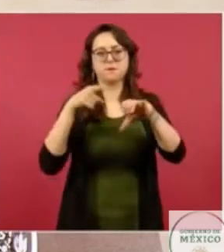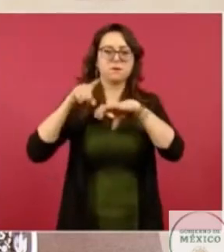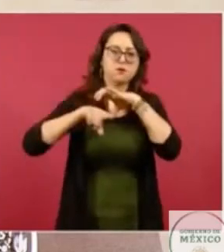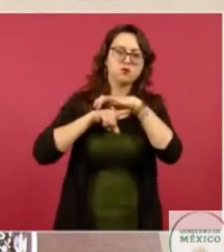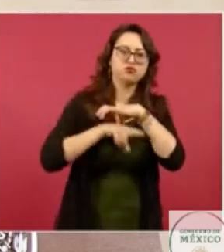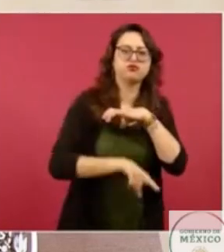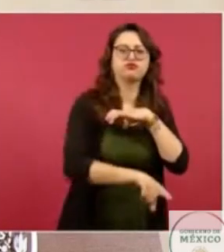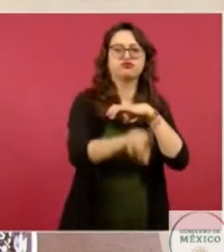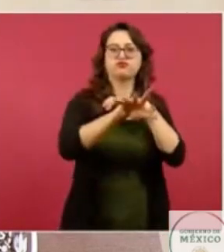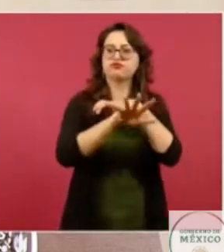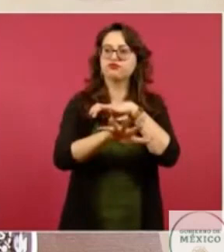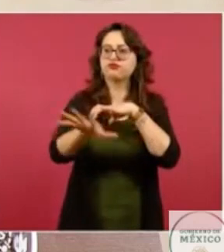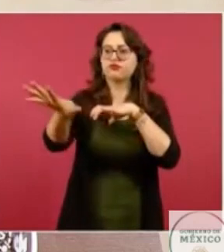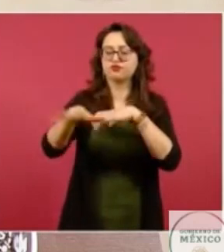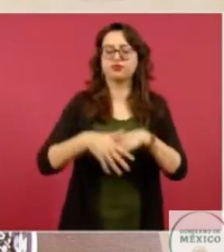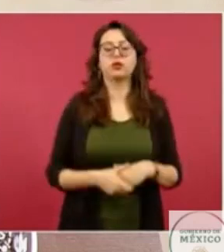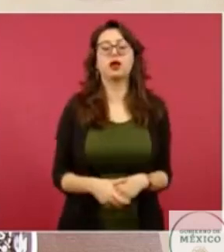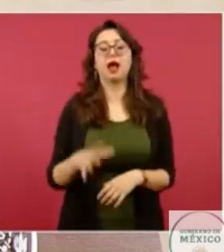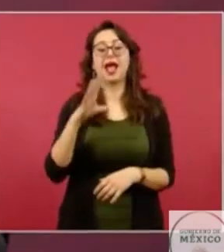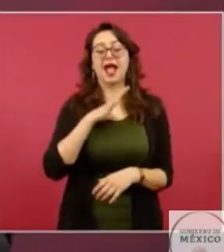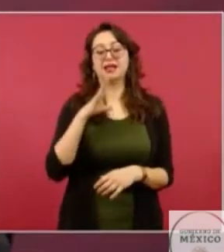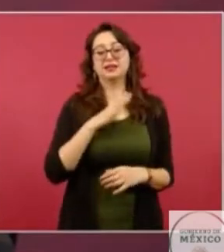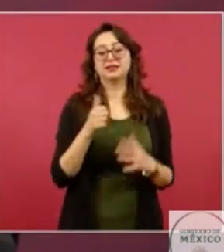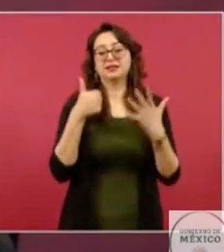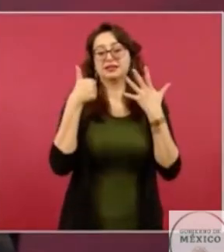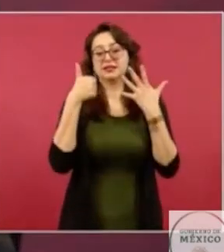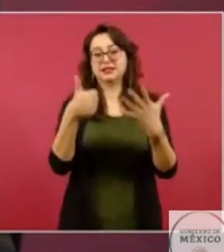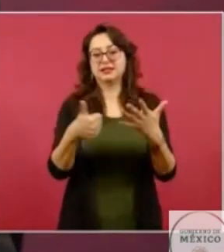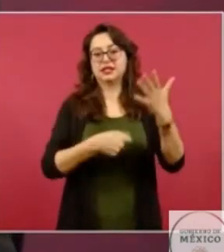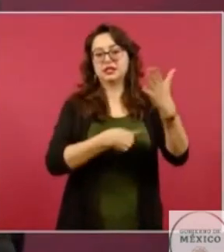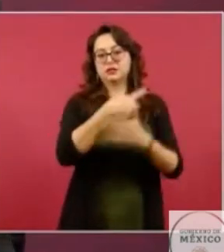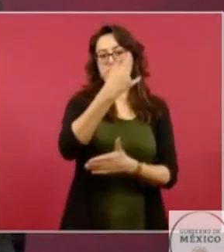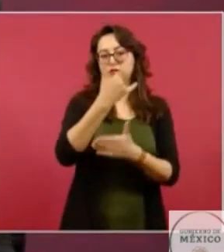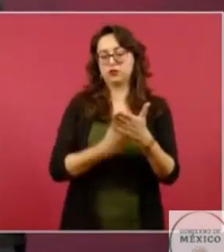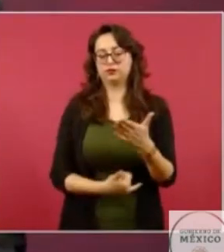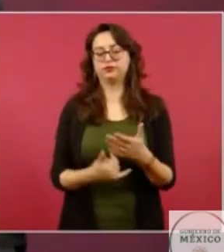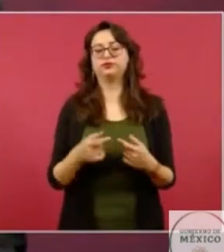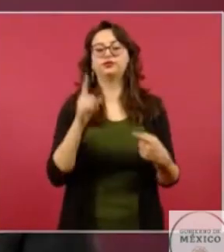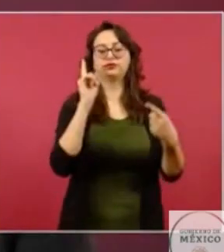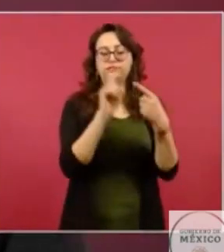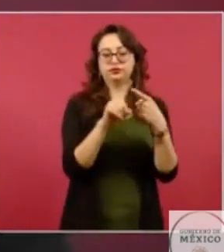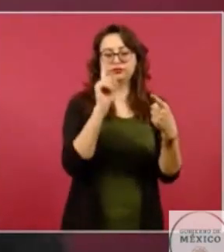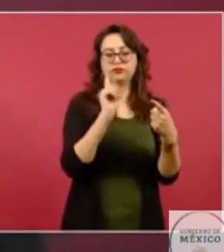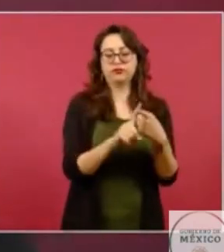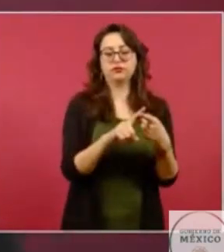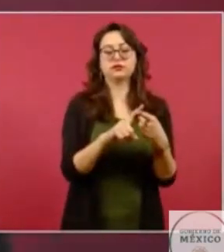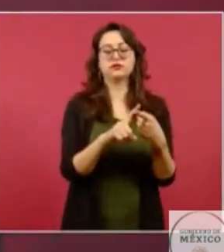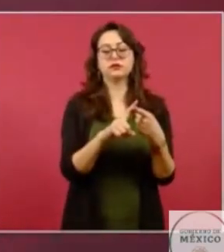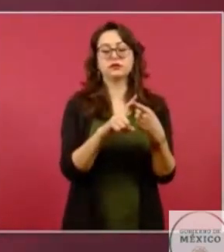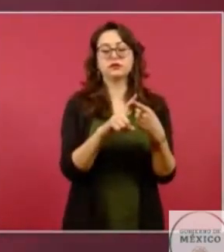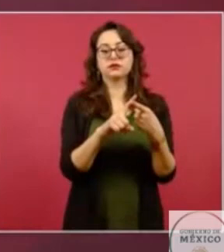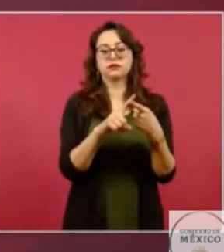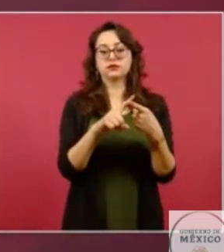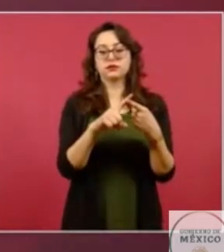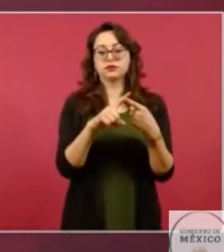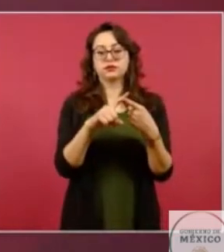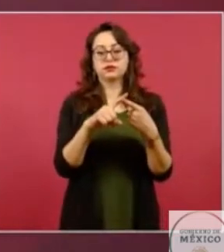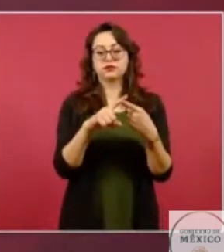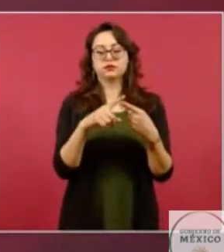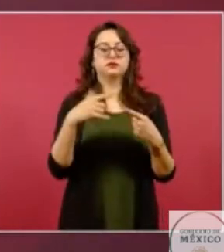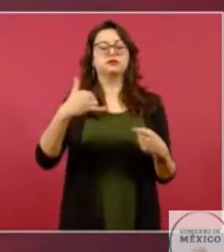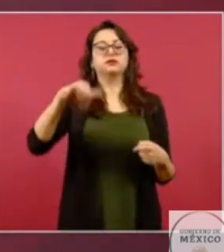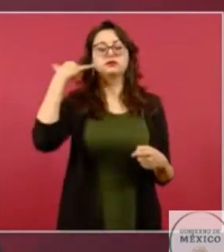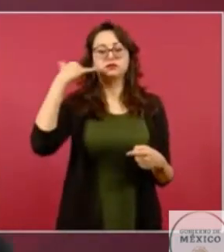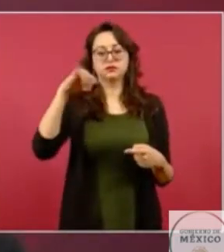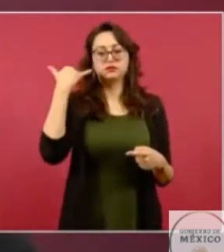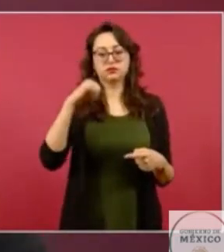distribución se divide en 6 paquetes. El paquete 1, denominado Yucatán, involucra los tramos